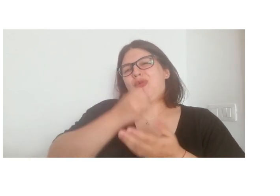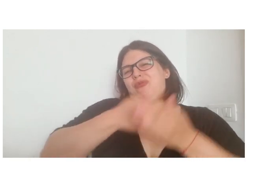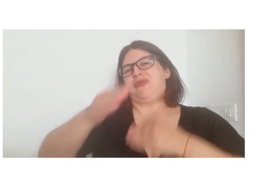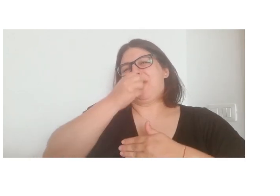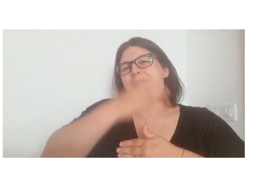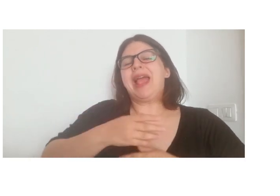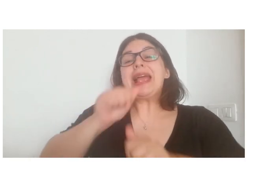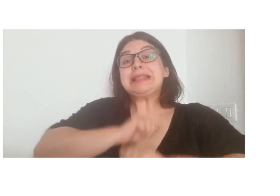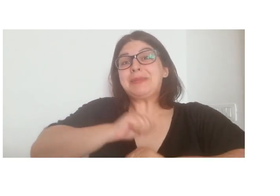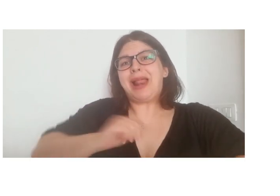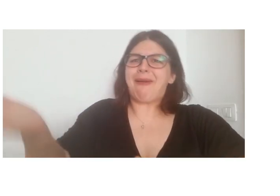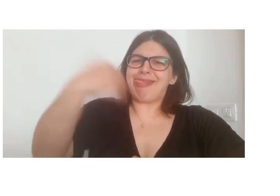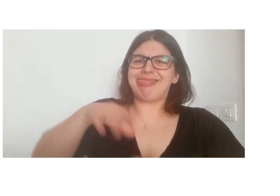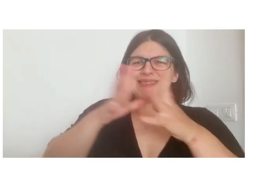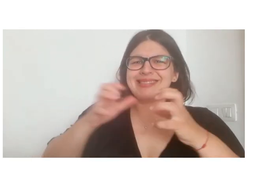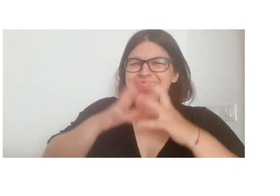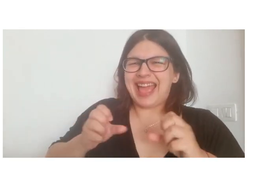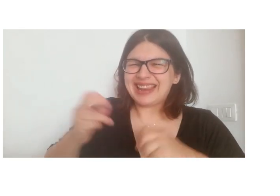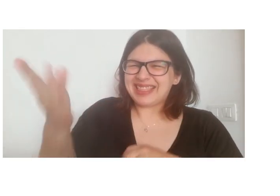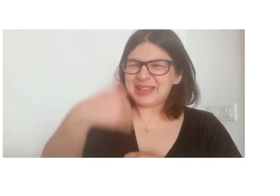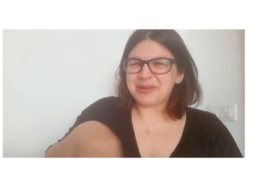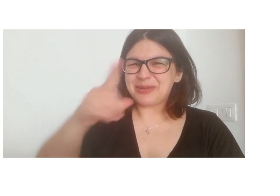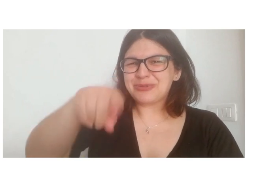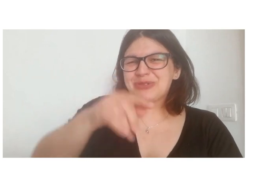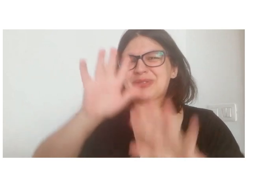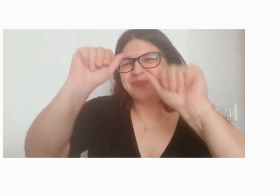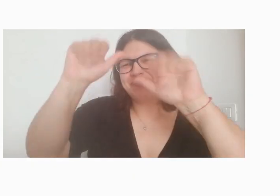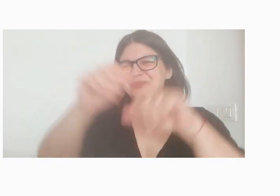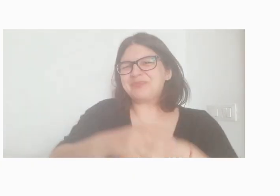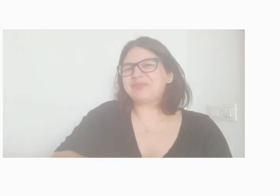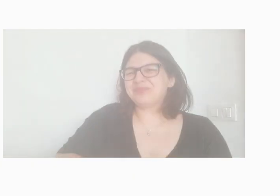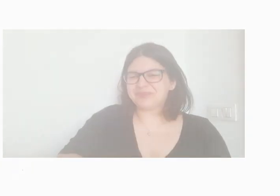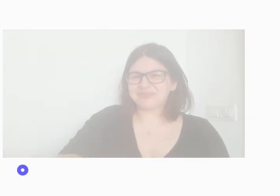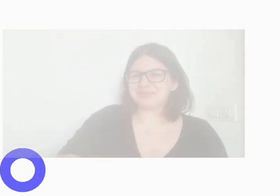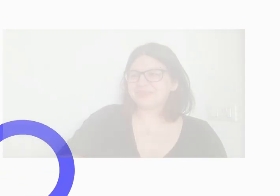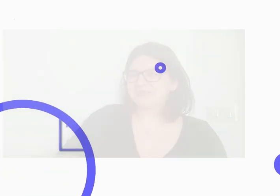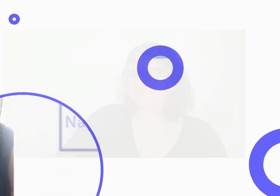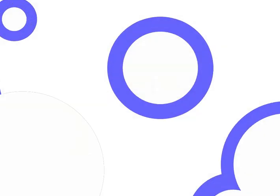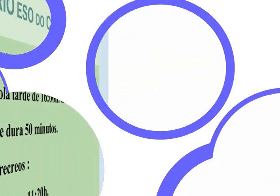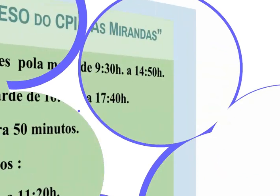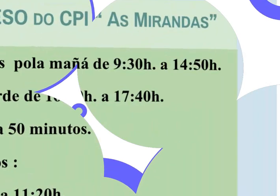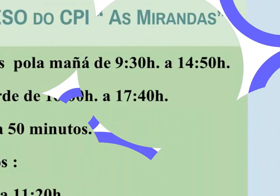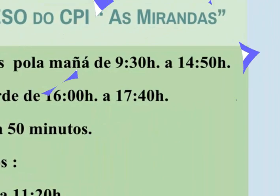genial y todo va a salir muy bien. Y os esperamos con muchas ganas. ¡Agur!